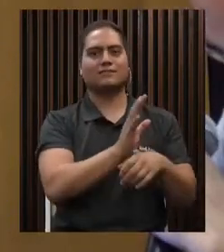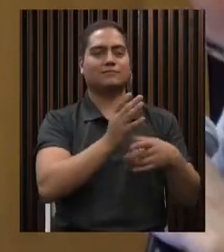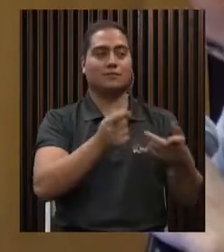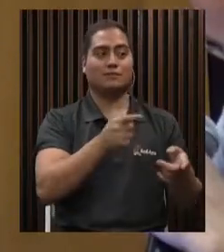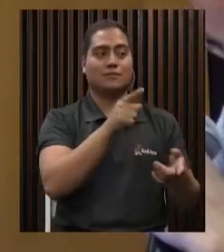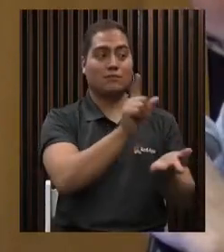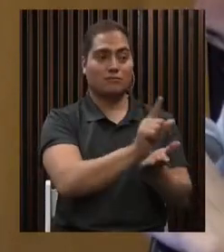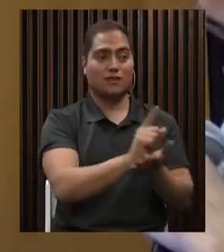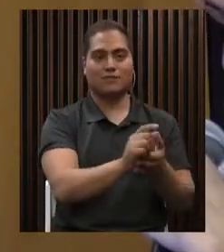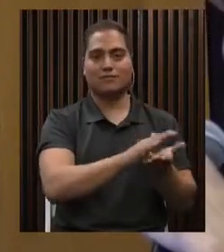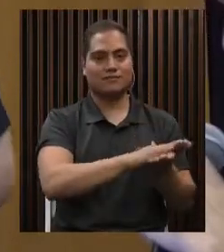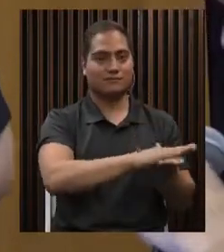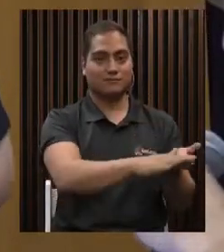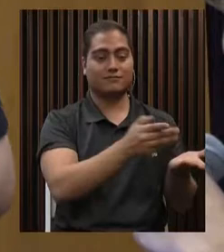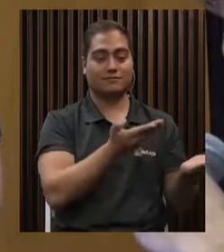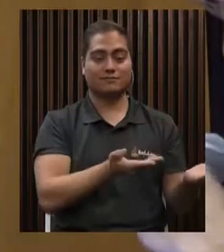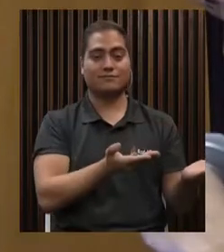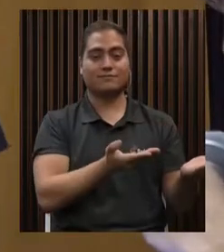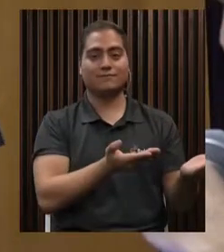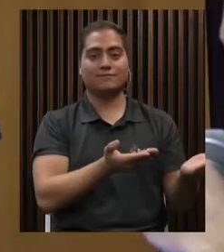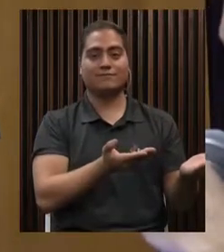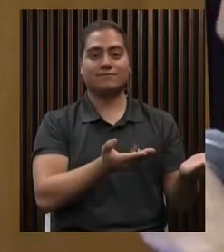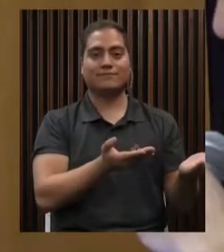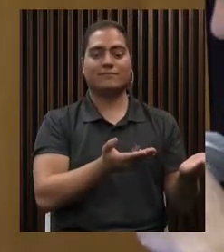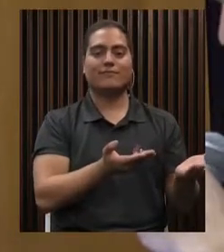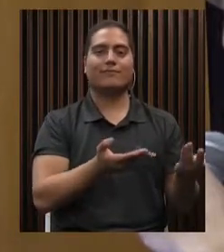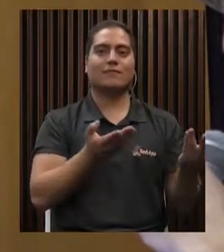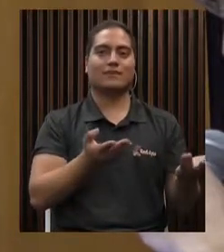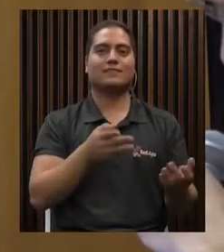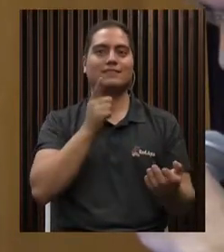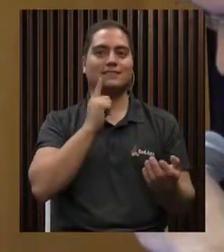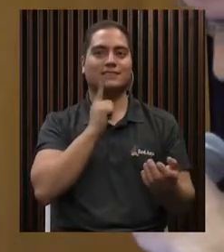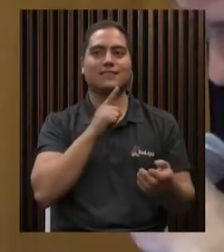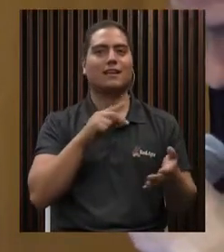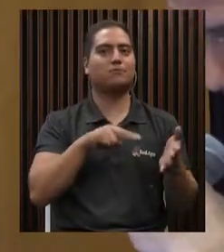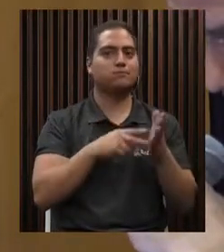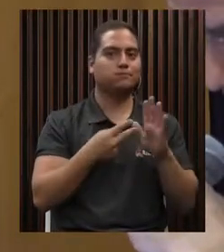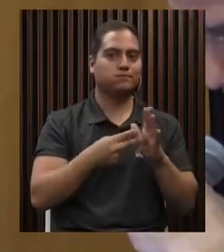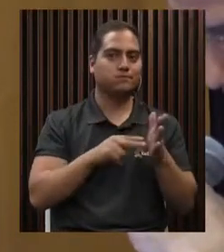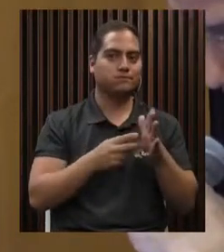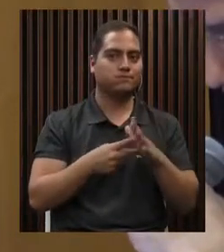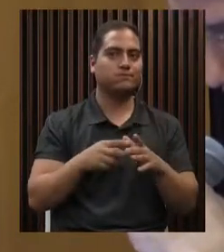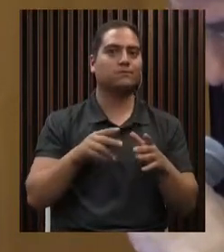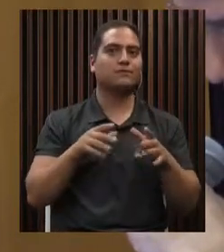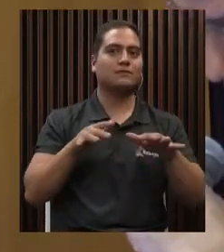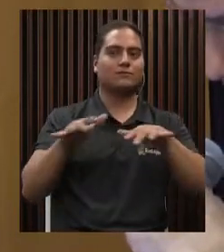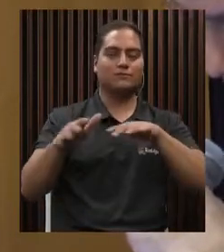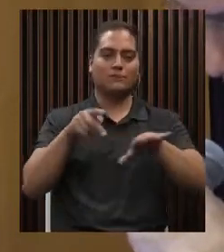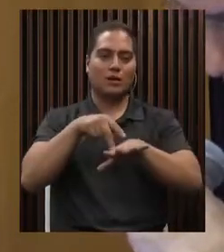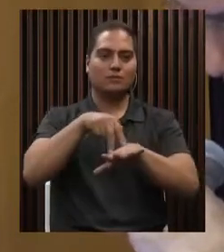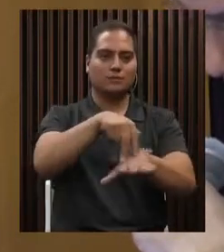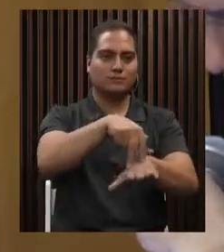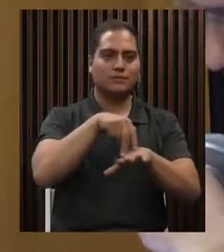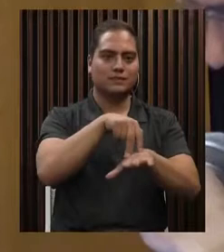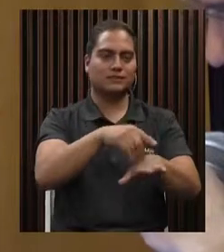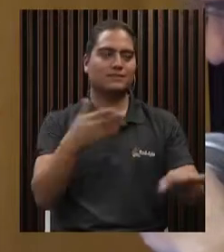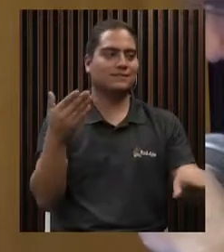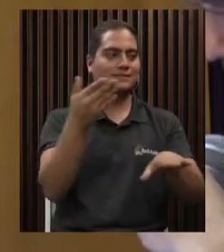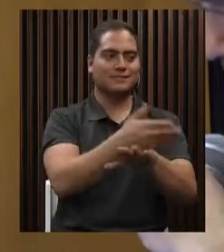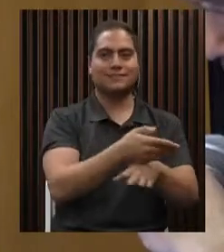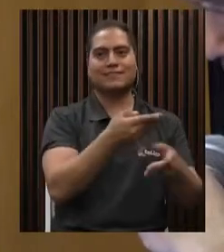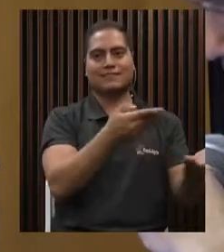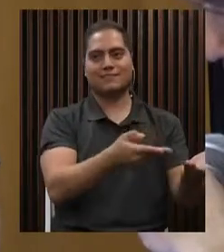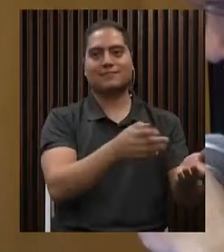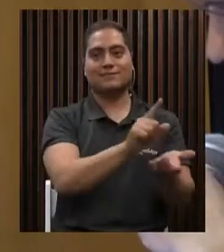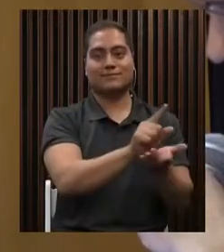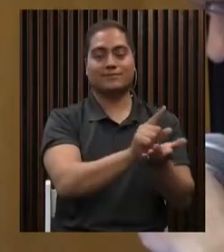gratis, ¿cierto? Pero estaban, ¿cierto?, con algún tipo de problema de movilización para llegar a esos proyectos. Y un parte